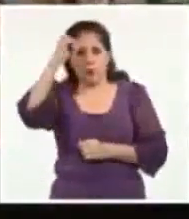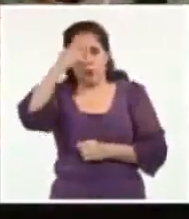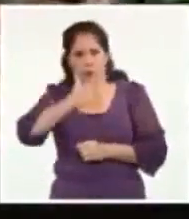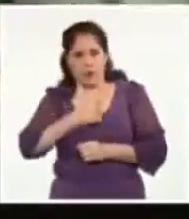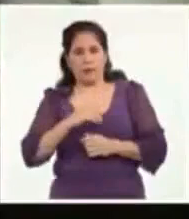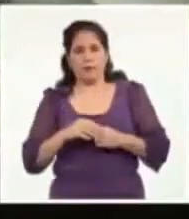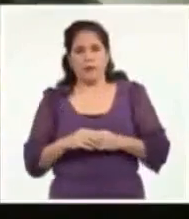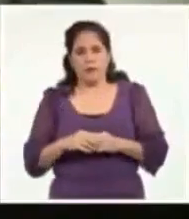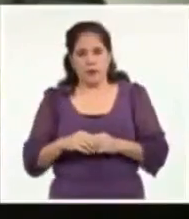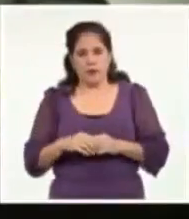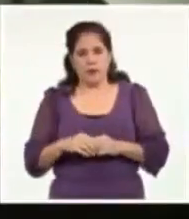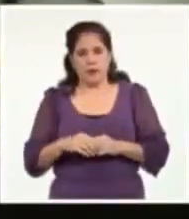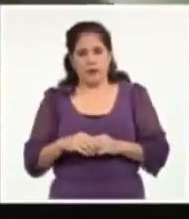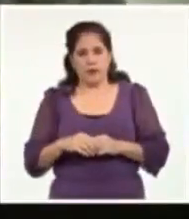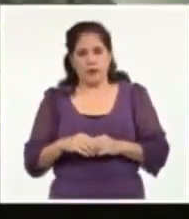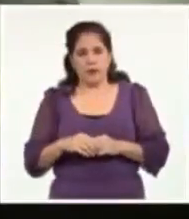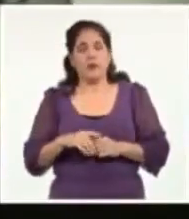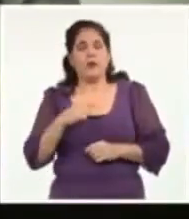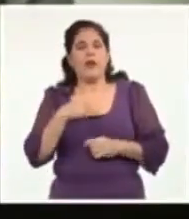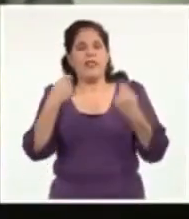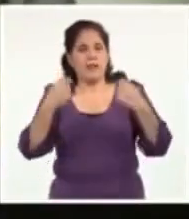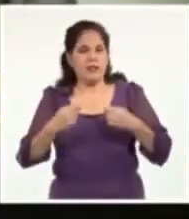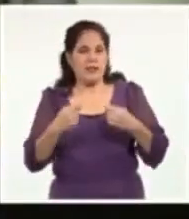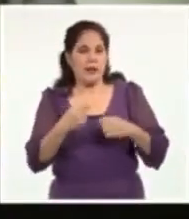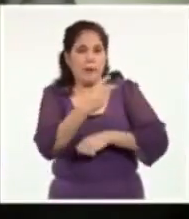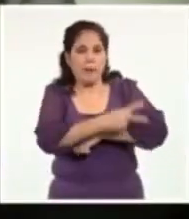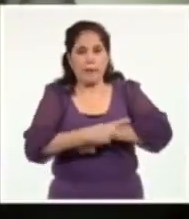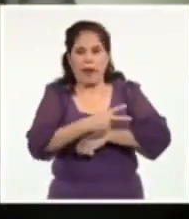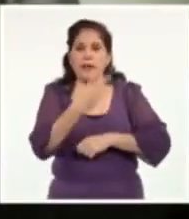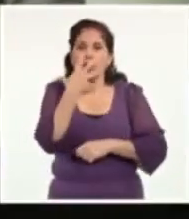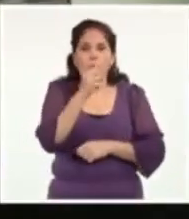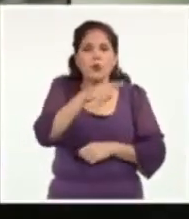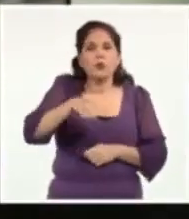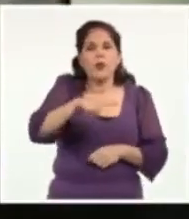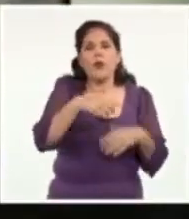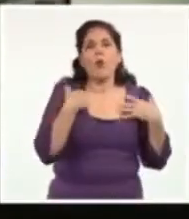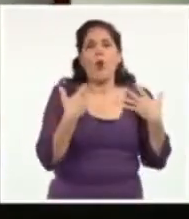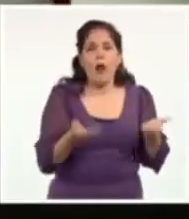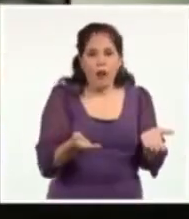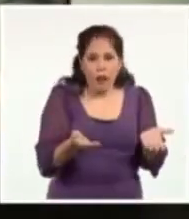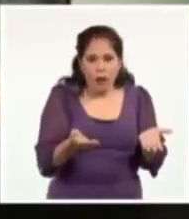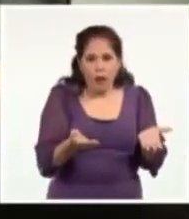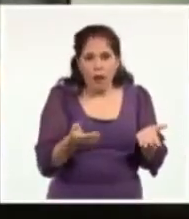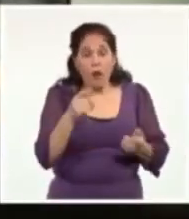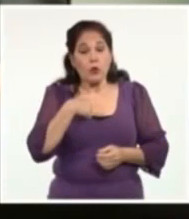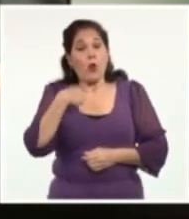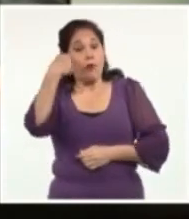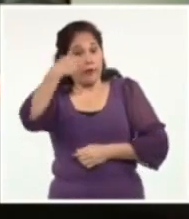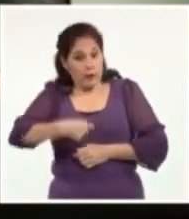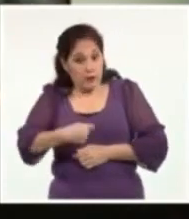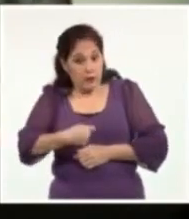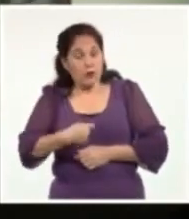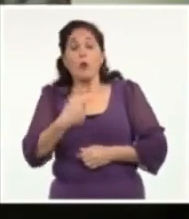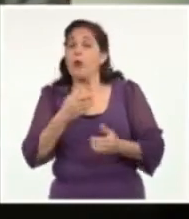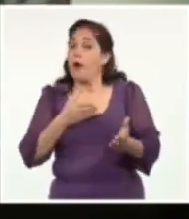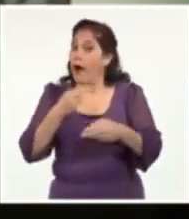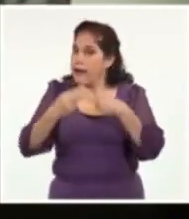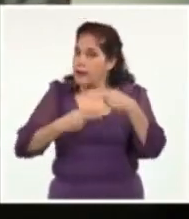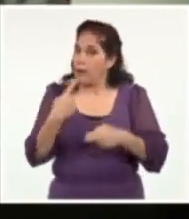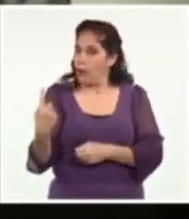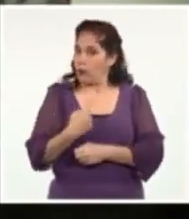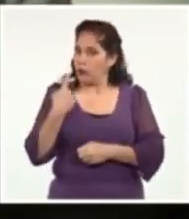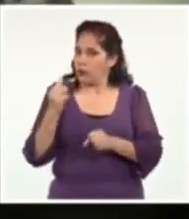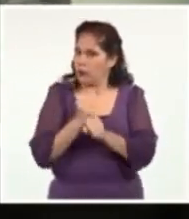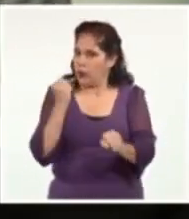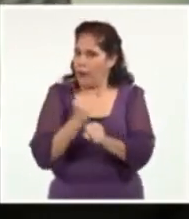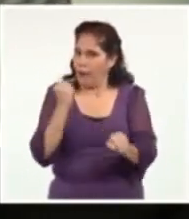Nós temos que decidir qual é o país que nós queremos, qual é o continente que nós queremos. Ou nós decidimos e construímos, ou não vamos a